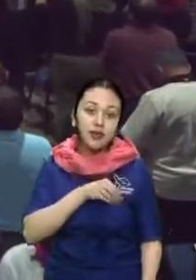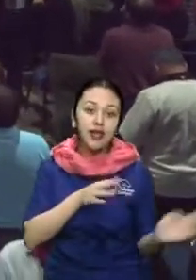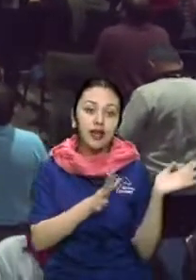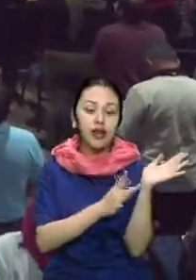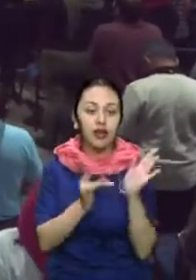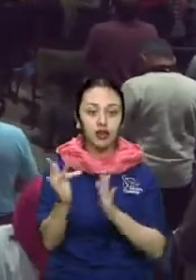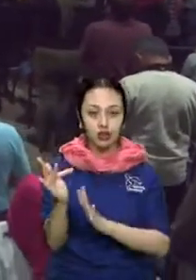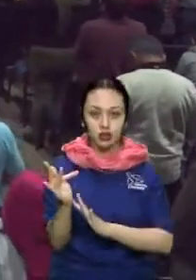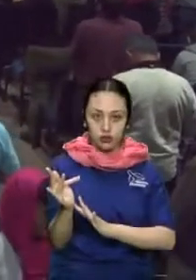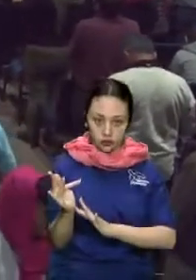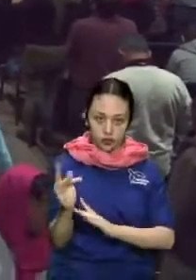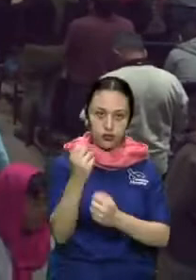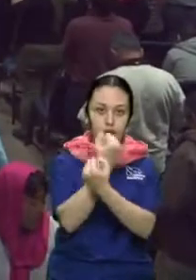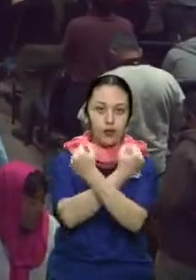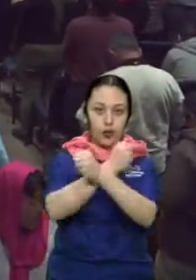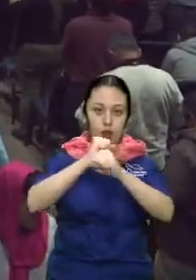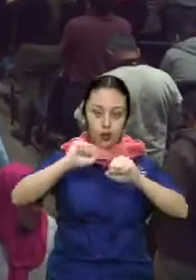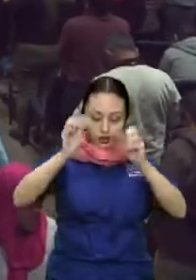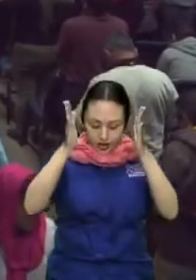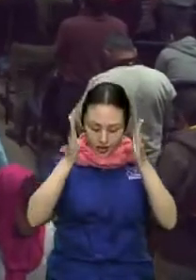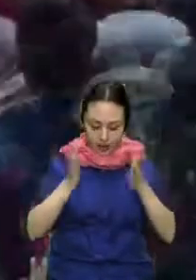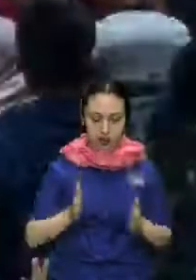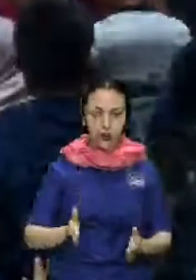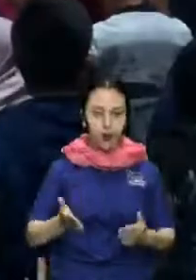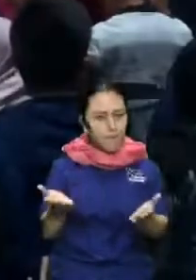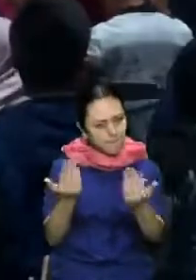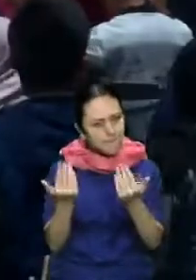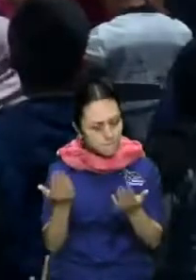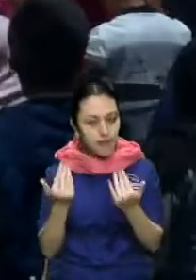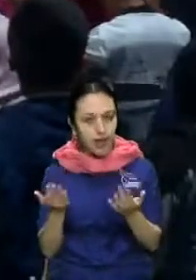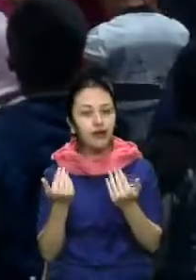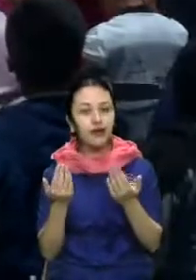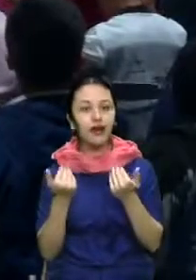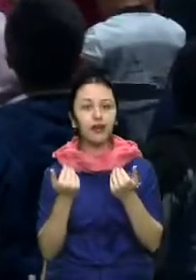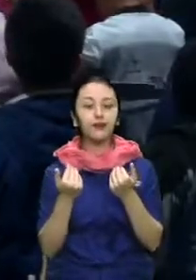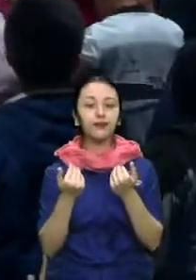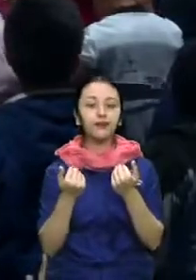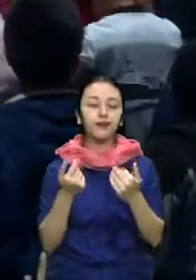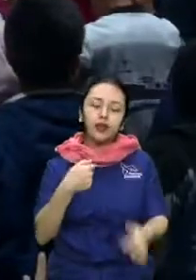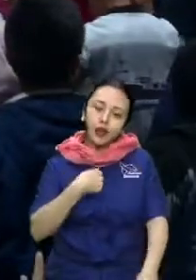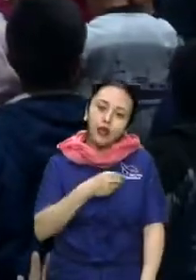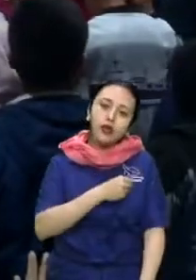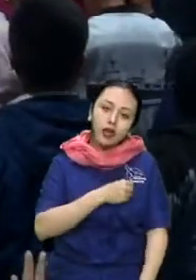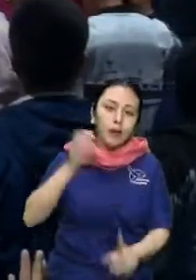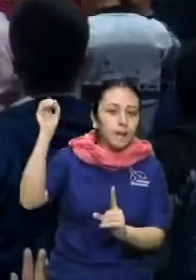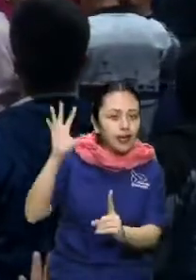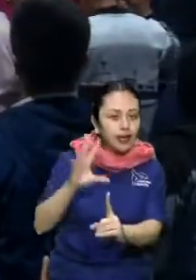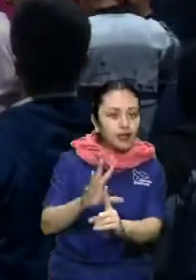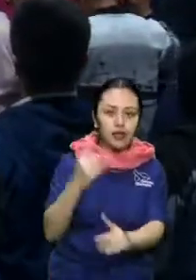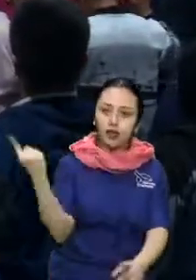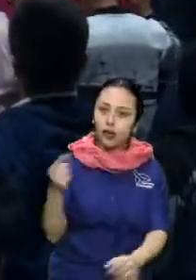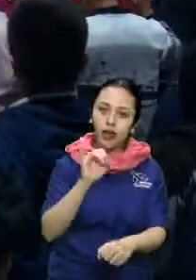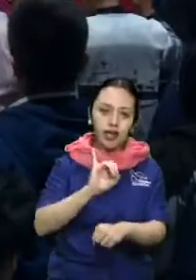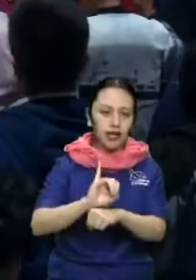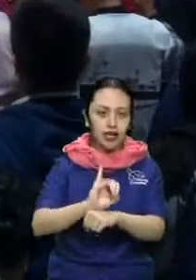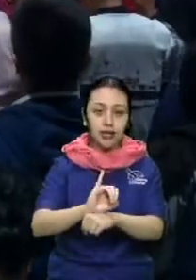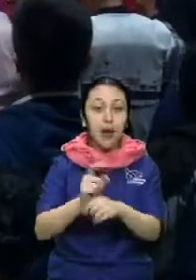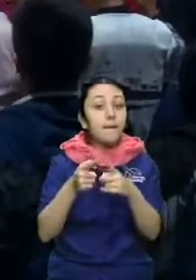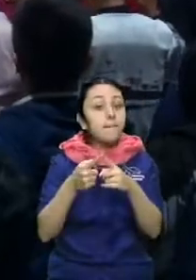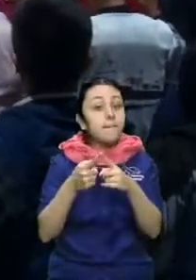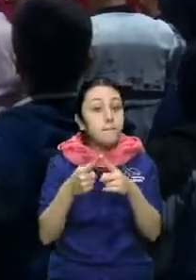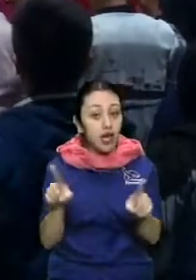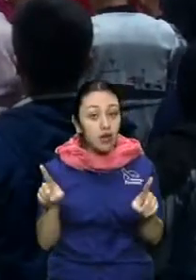frente. Yo quiero bendecir a toda la iglesia. En un momento voy a pronunciar esa bendición,